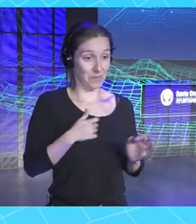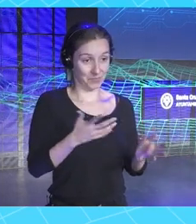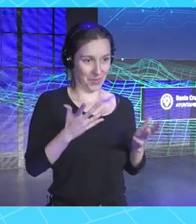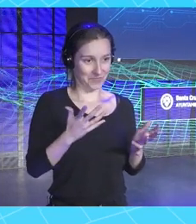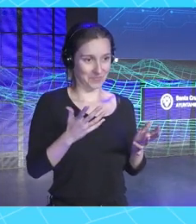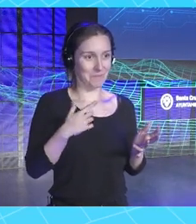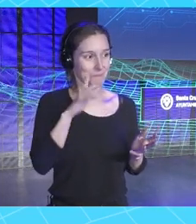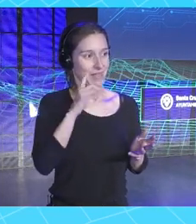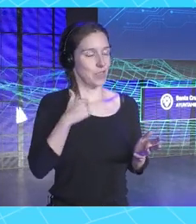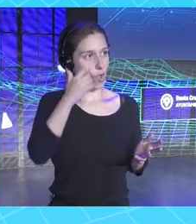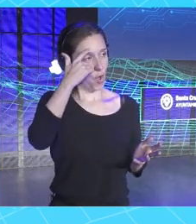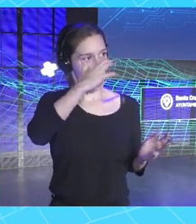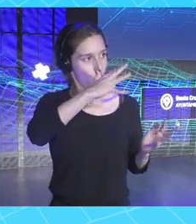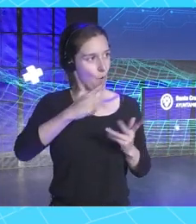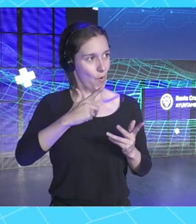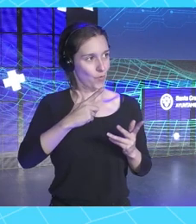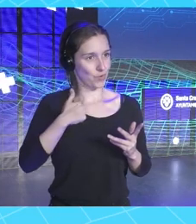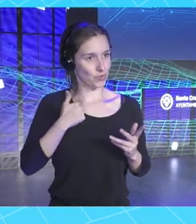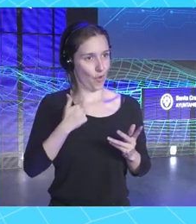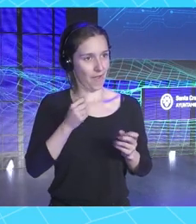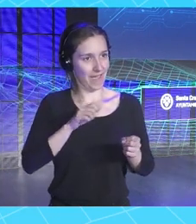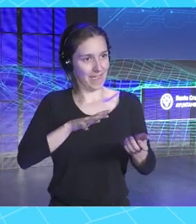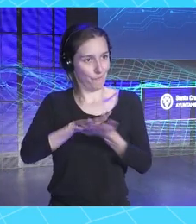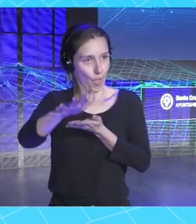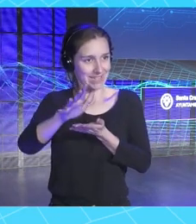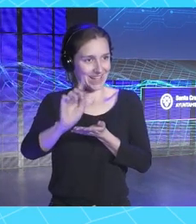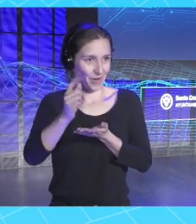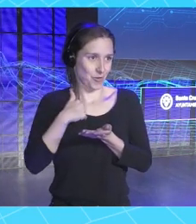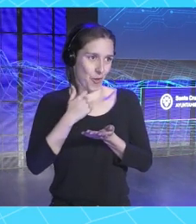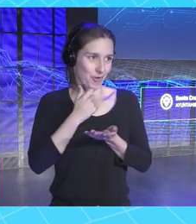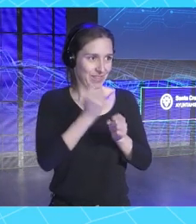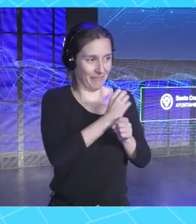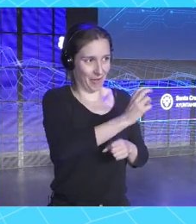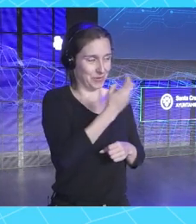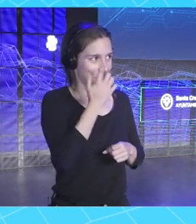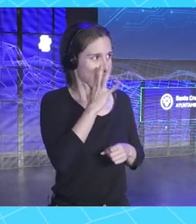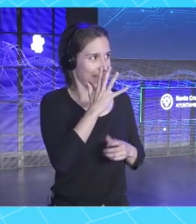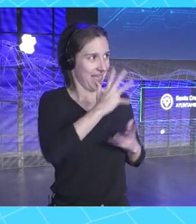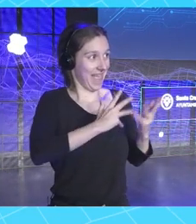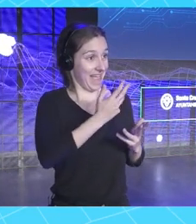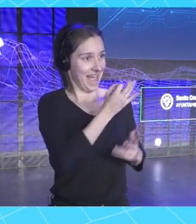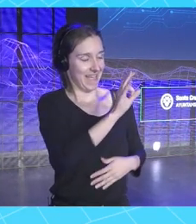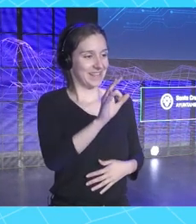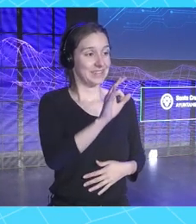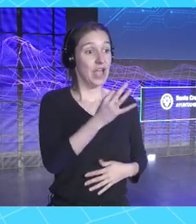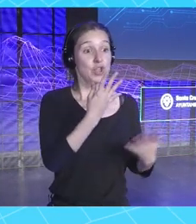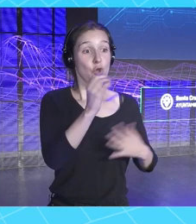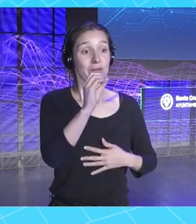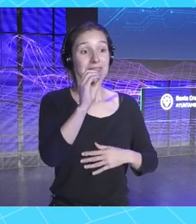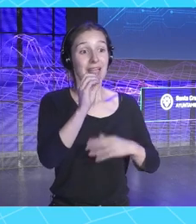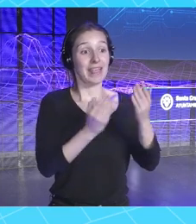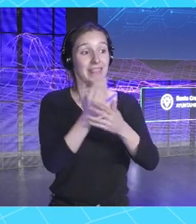encanta hacer eso sabes así parezco que no soy influencer 90 días Eso es un cuarto de